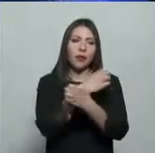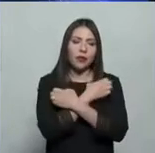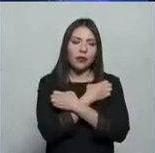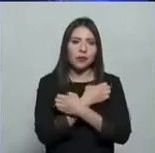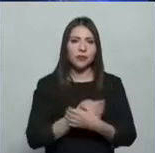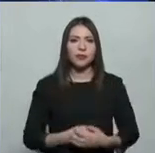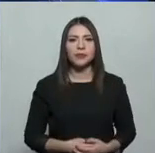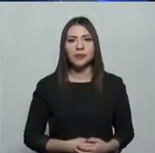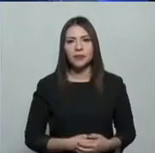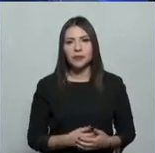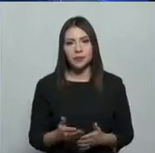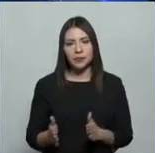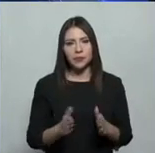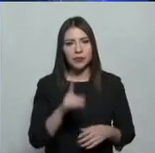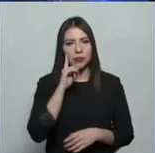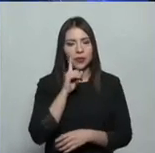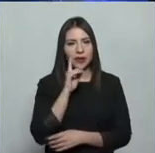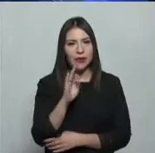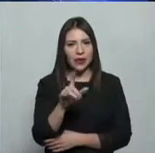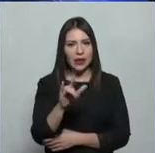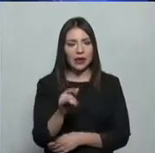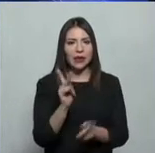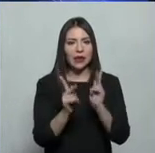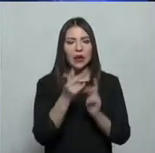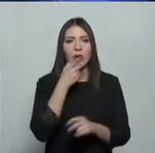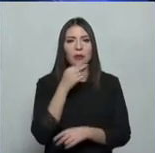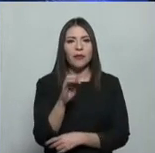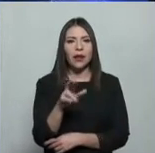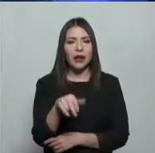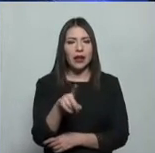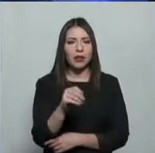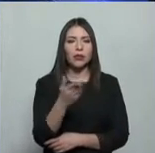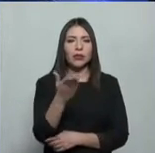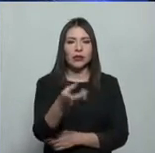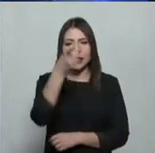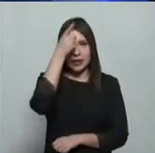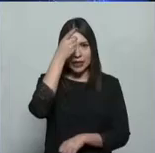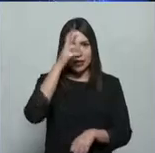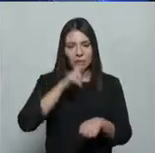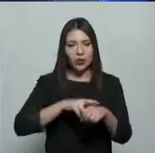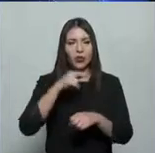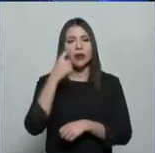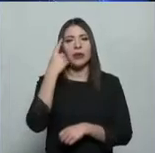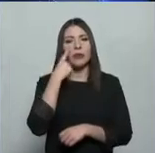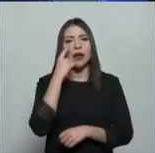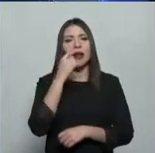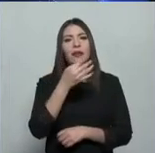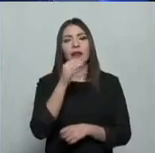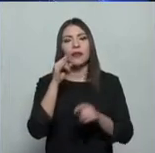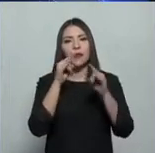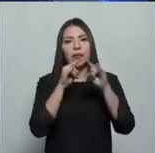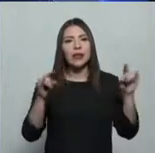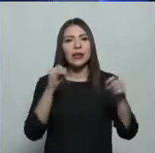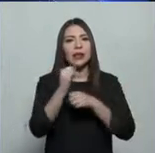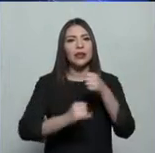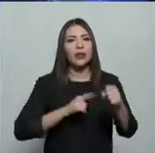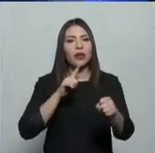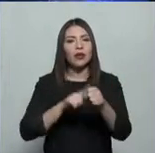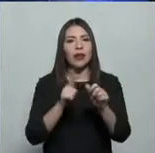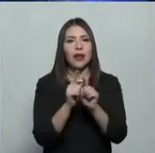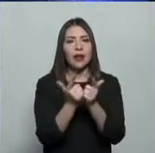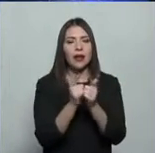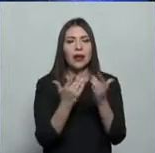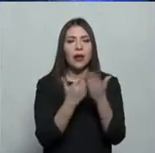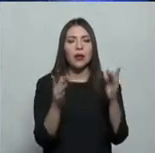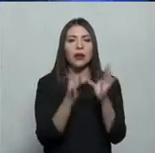La compañera Feli conversó con Fernando Macotela, es director de la Feria Internacional del Libro en el Palacio de Minería. Hablaron sobre la cartelera que nos espera a los